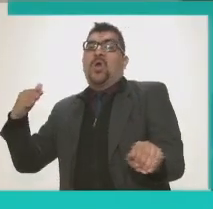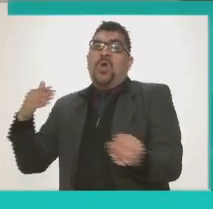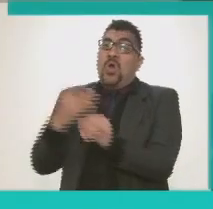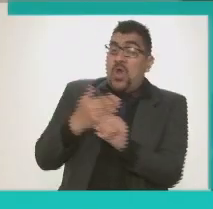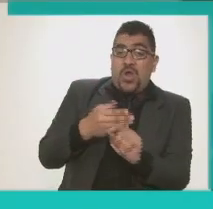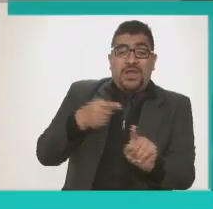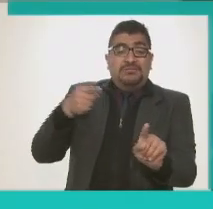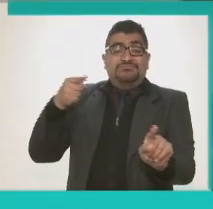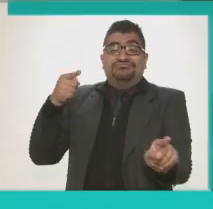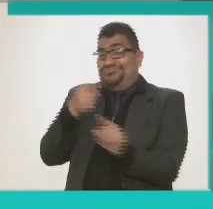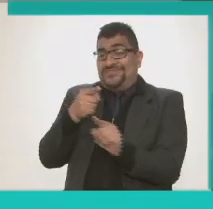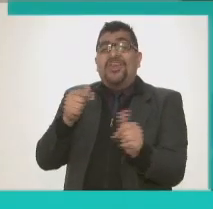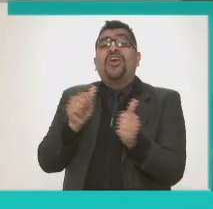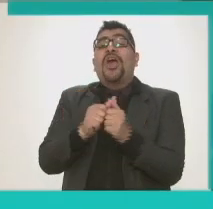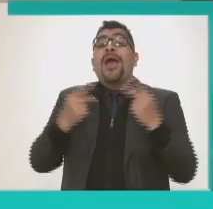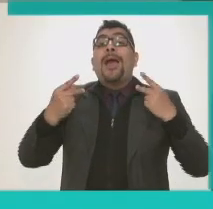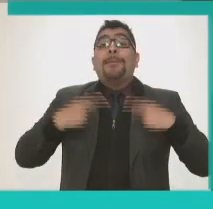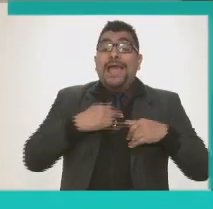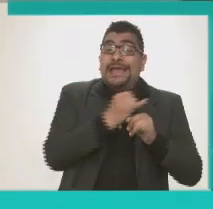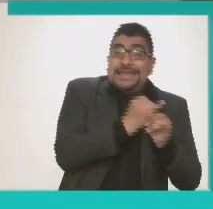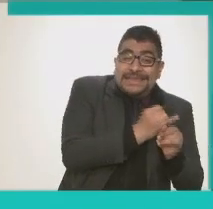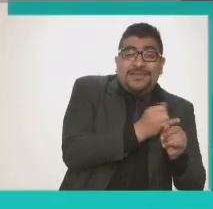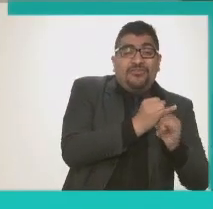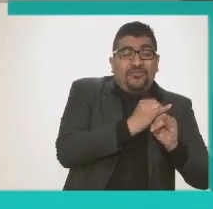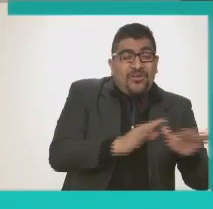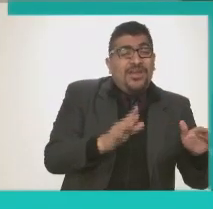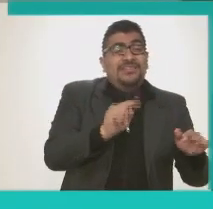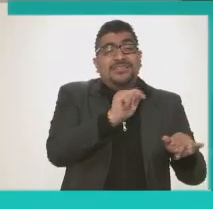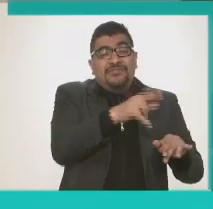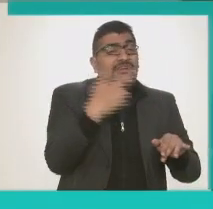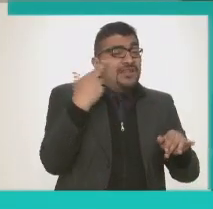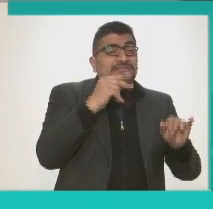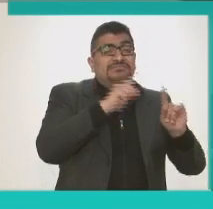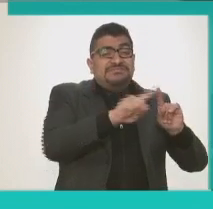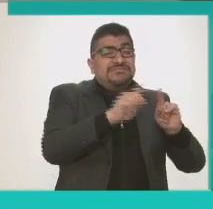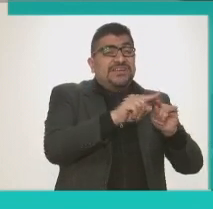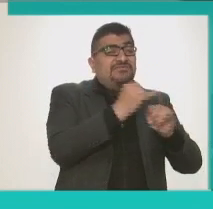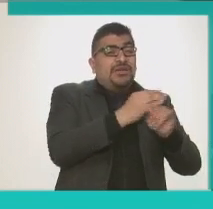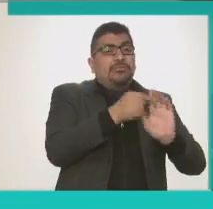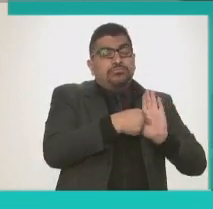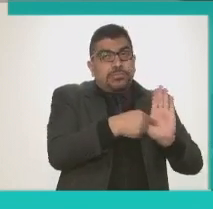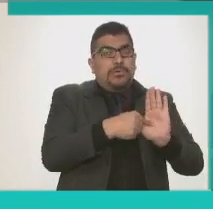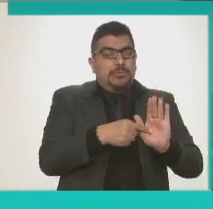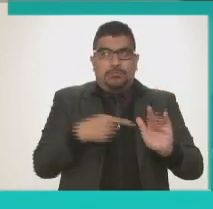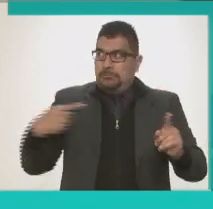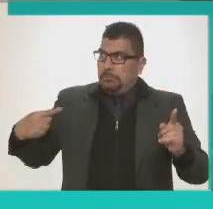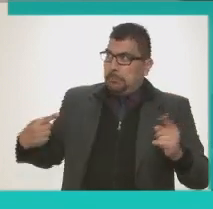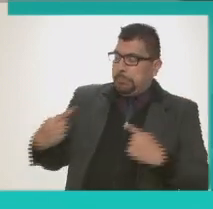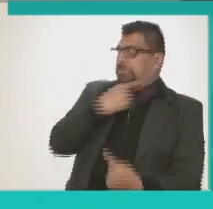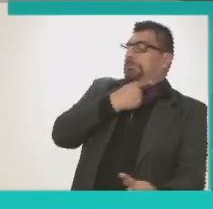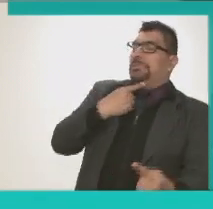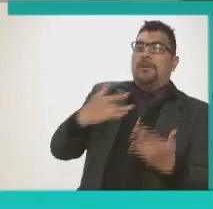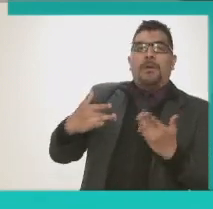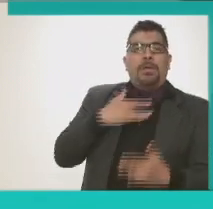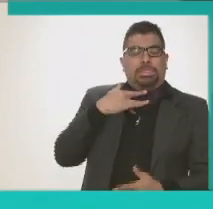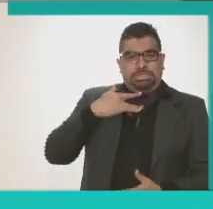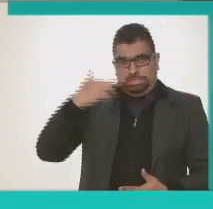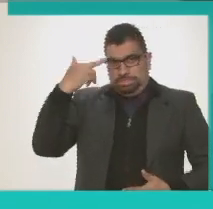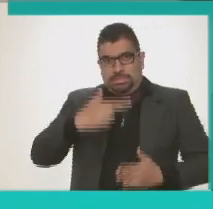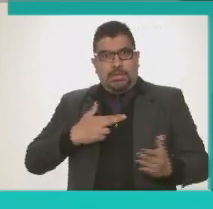el ataque a medios informativos que es una de las manifestaciones intimidatorias más graves